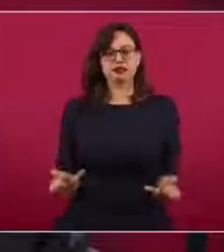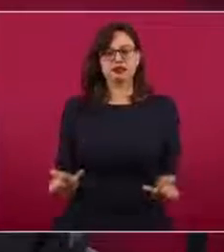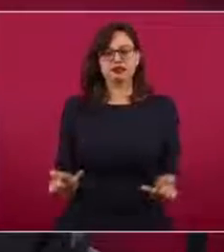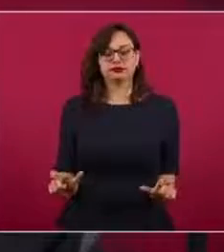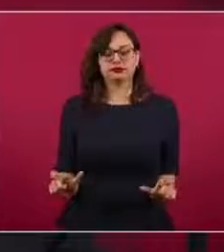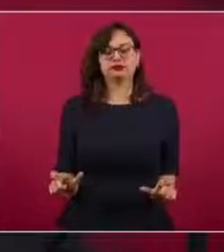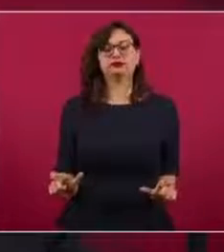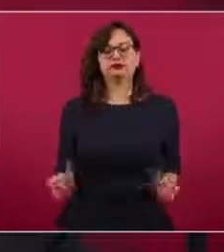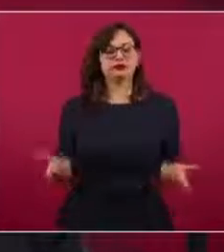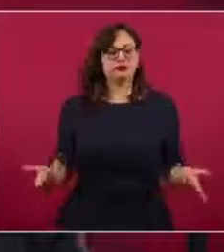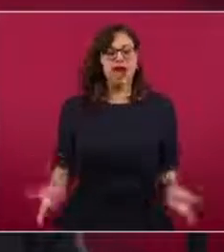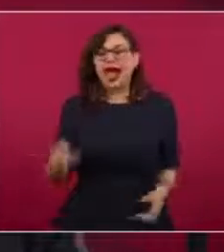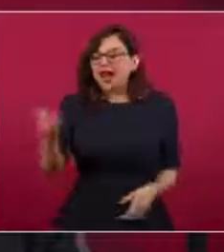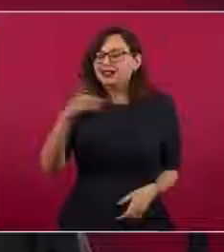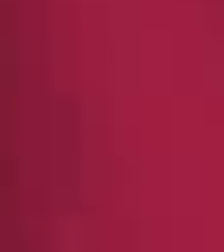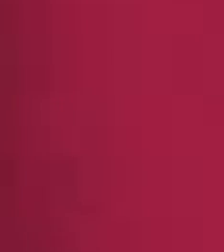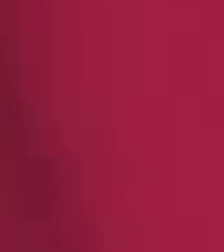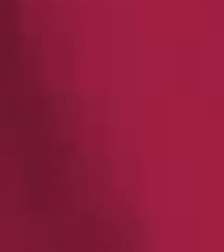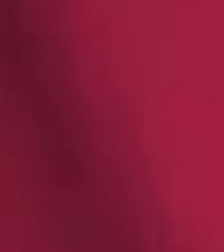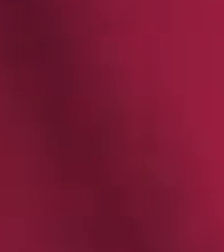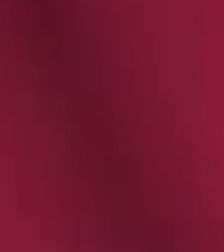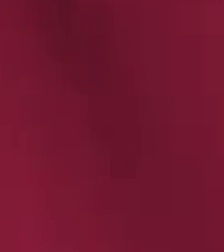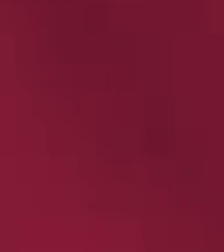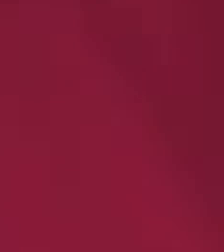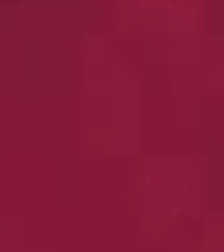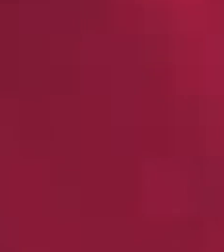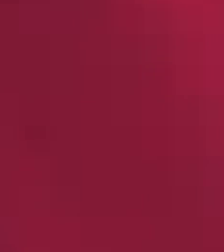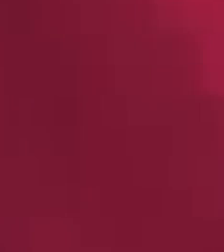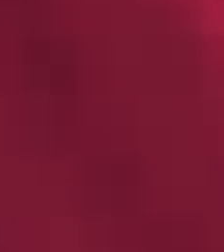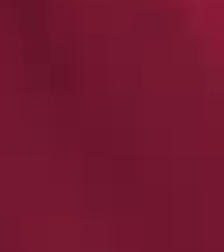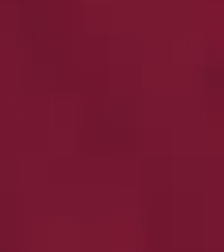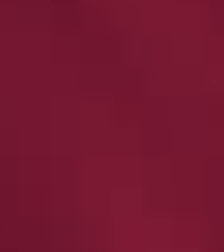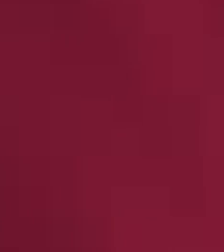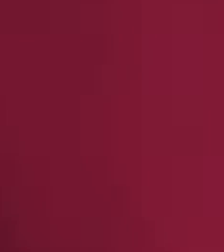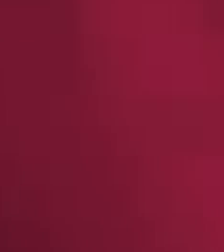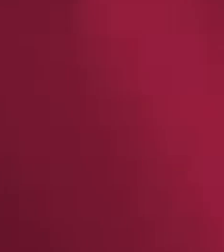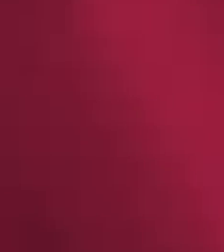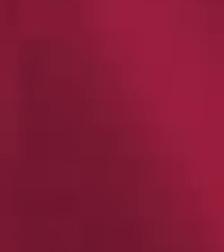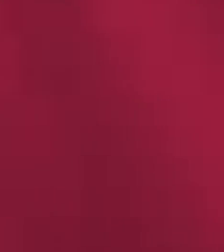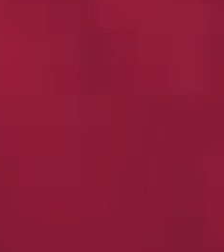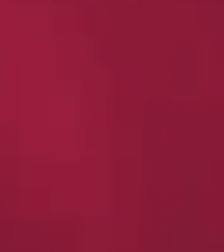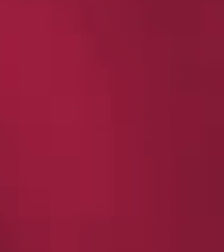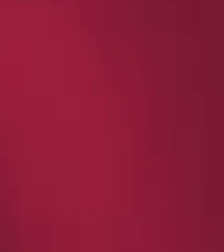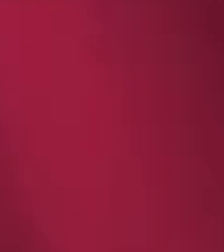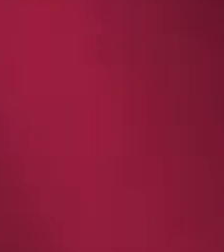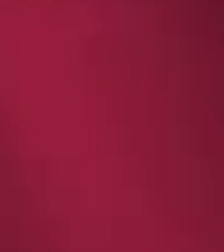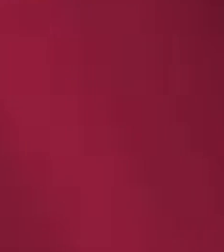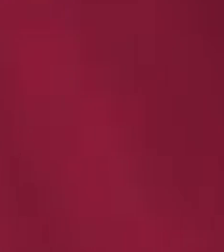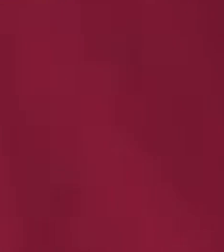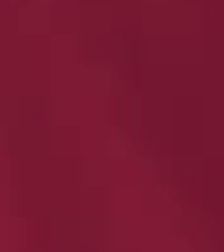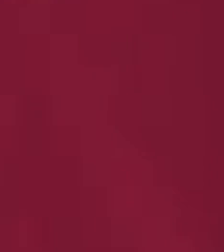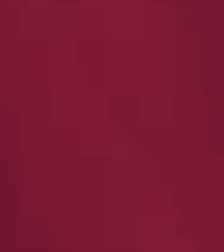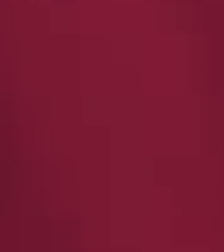y las encuentra uno en el camino. Gobierno de México.